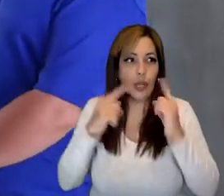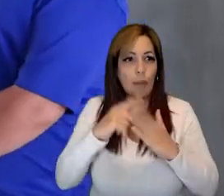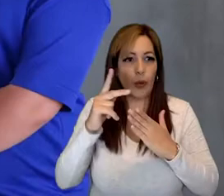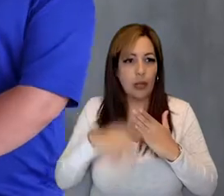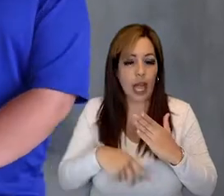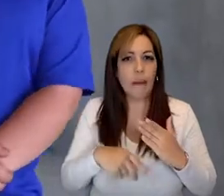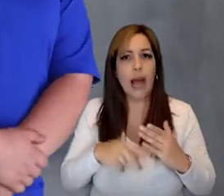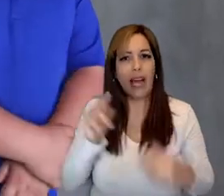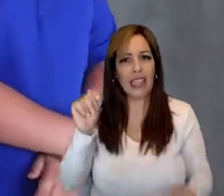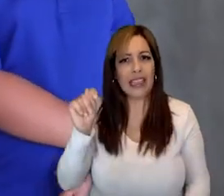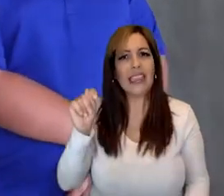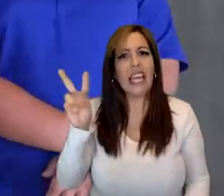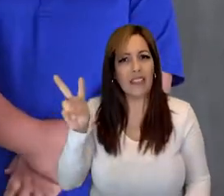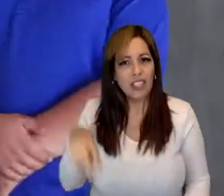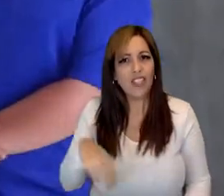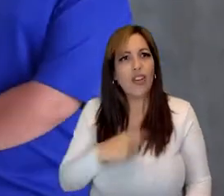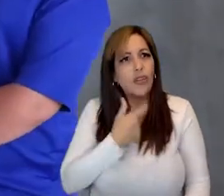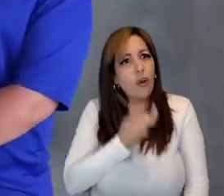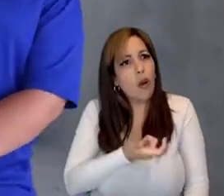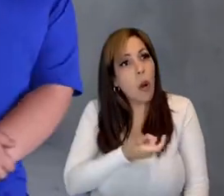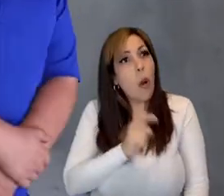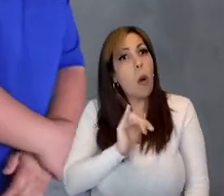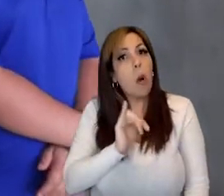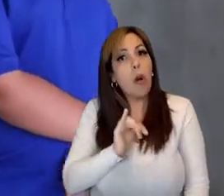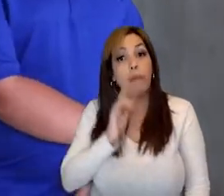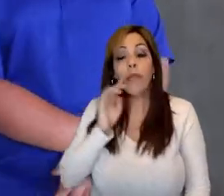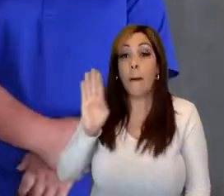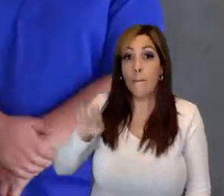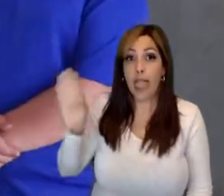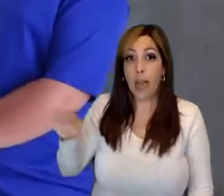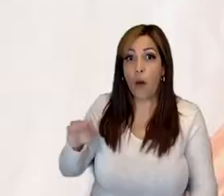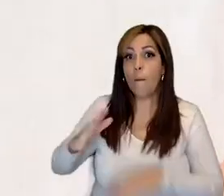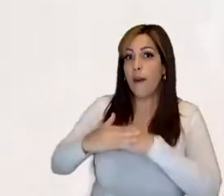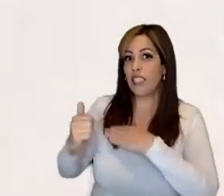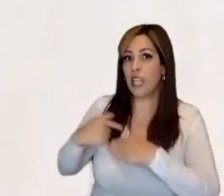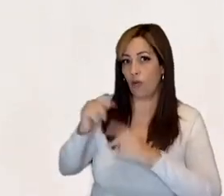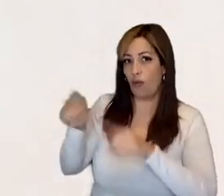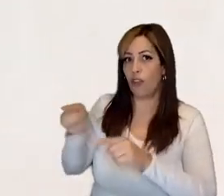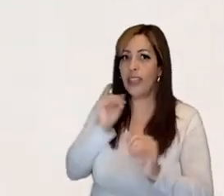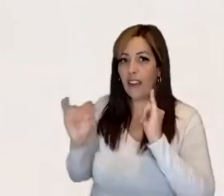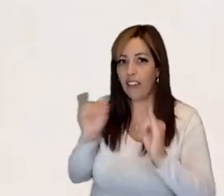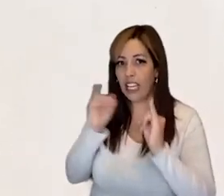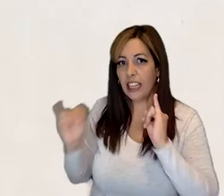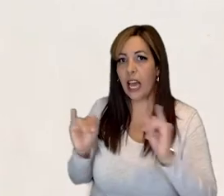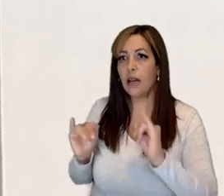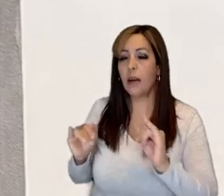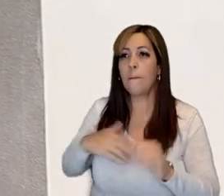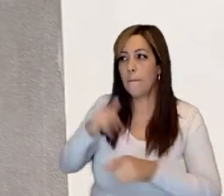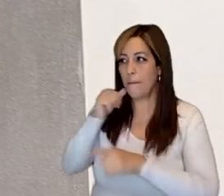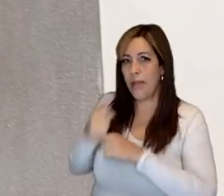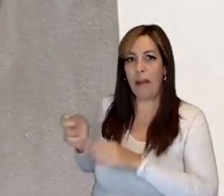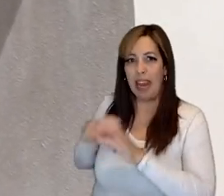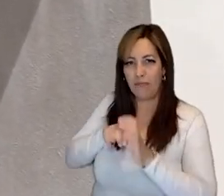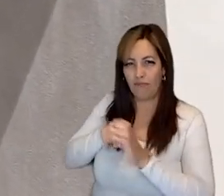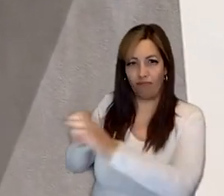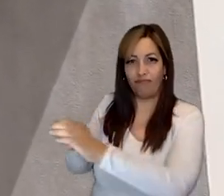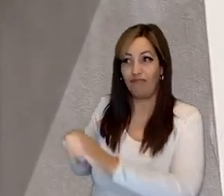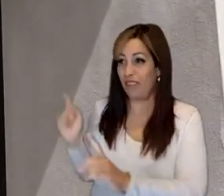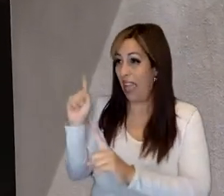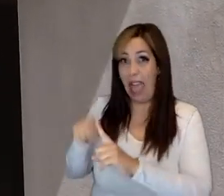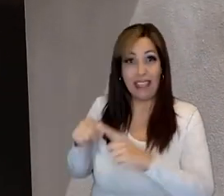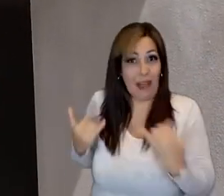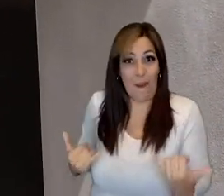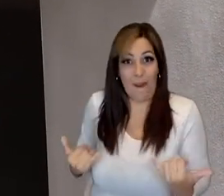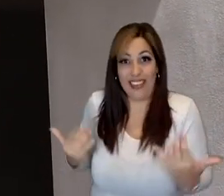del programa, pues a través de la televisión, después fuimos a Bayamón a una entrevista, me llamaron, lo cual mi hermana me llevó, y